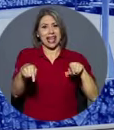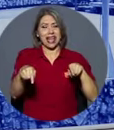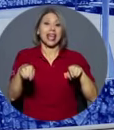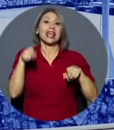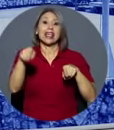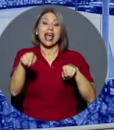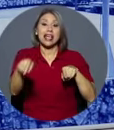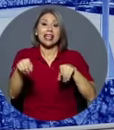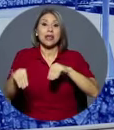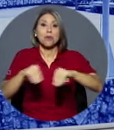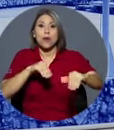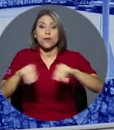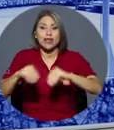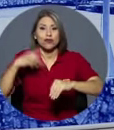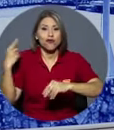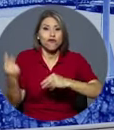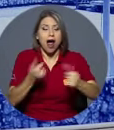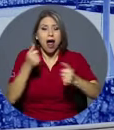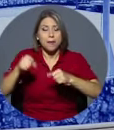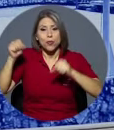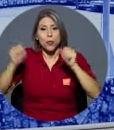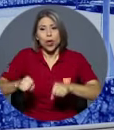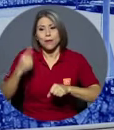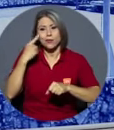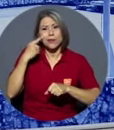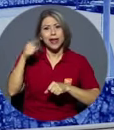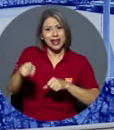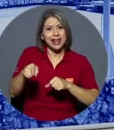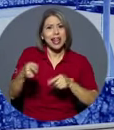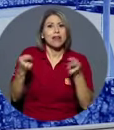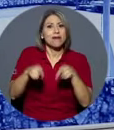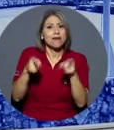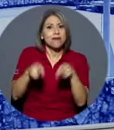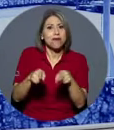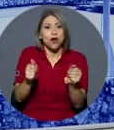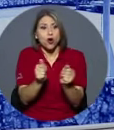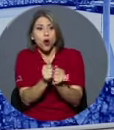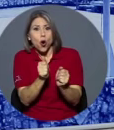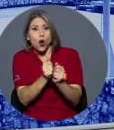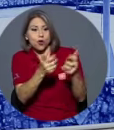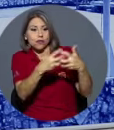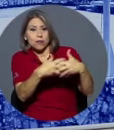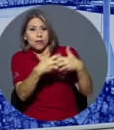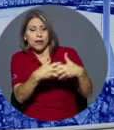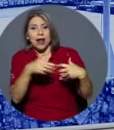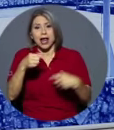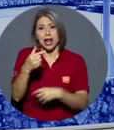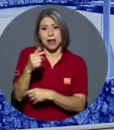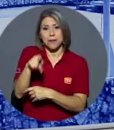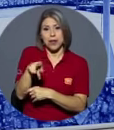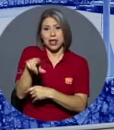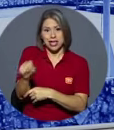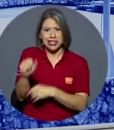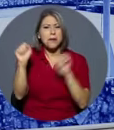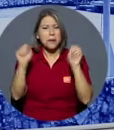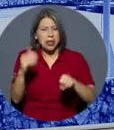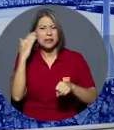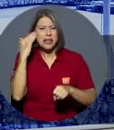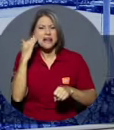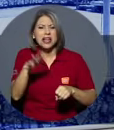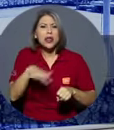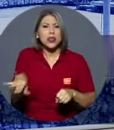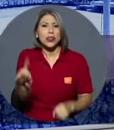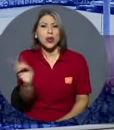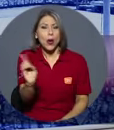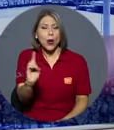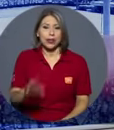podemos medir la velocidad de convergencia, podemos identificar claramente con estaciones sismológicas y sobre todo con estaciones de GPS los lugares donde se concentra